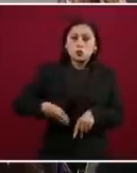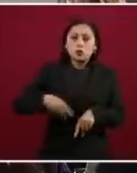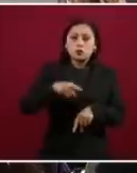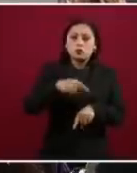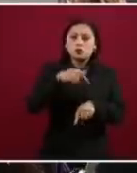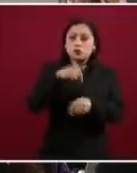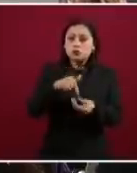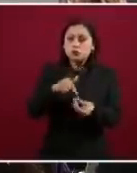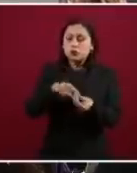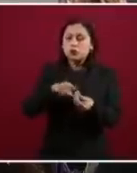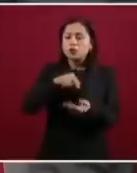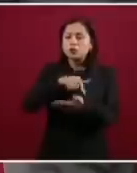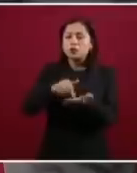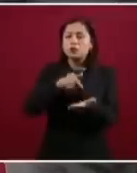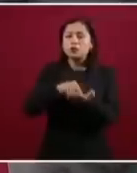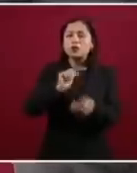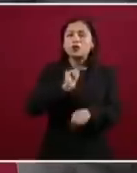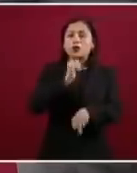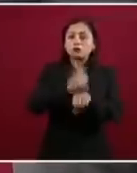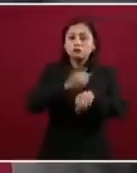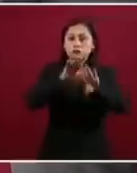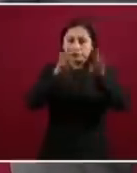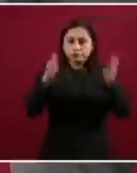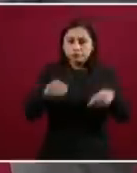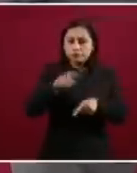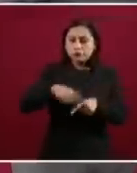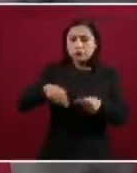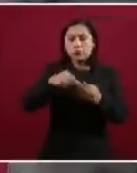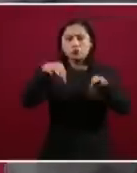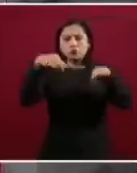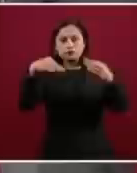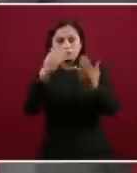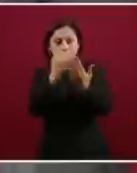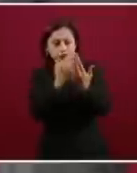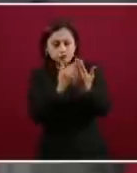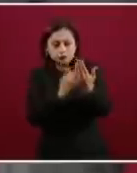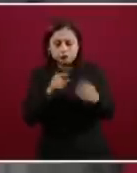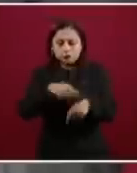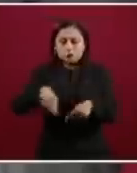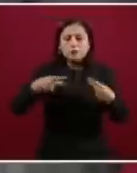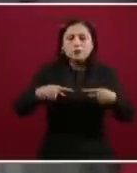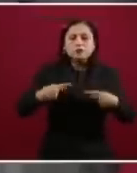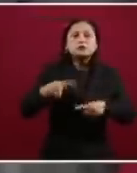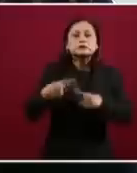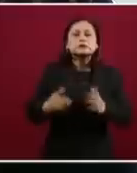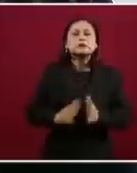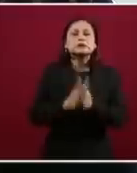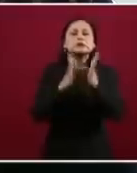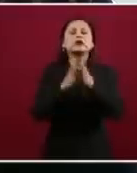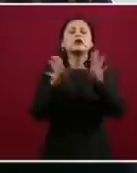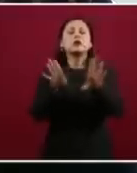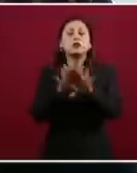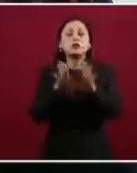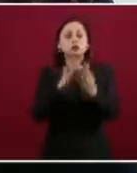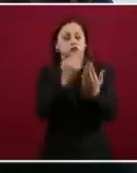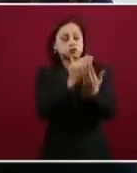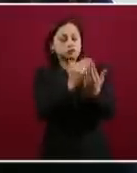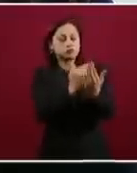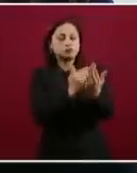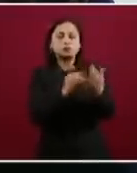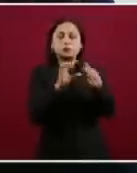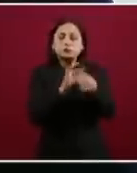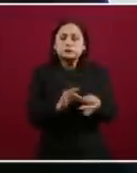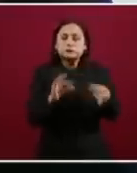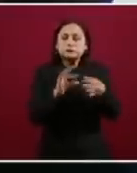de boletas, la forma de identificación de las personas participantes y esa metodología va a explicar los criterios